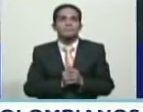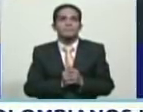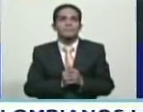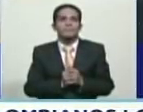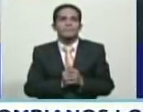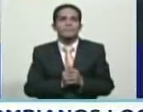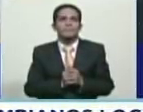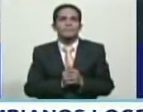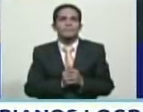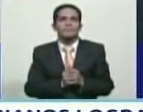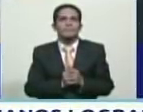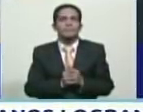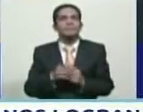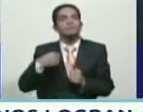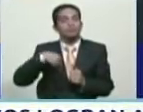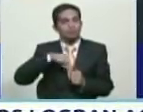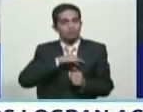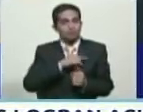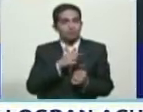Y nos encontramos